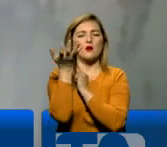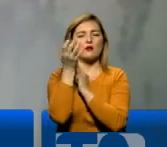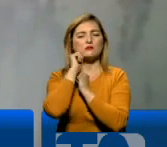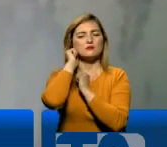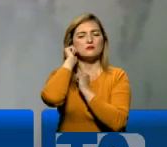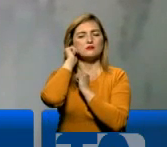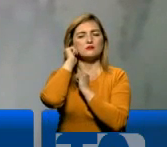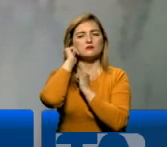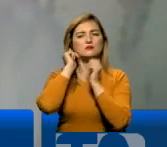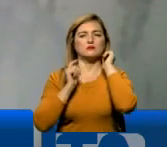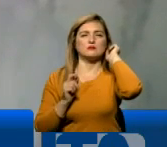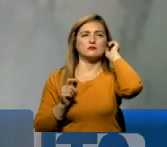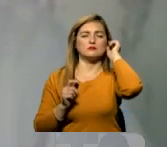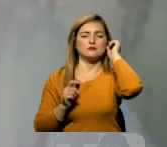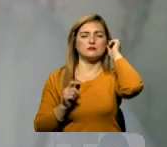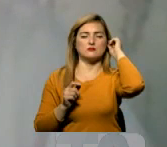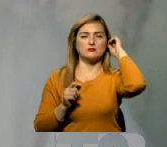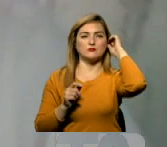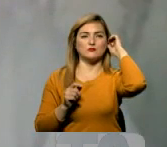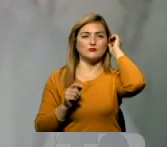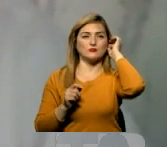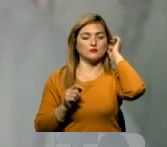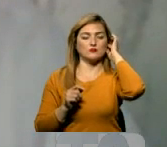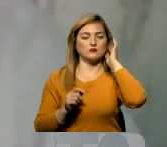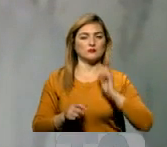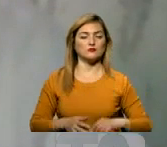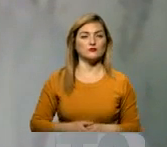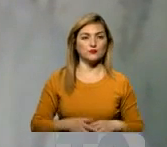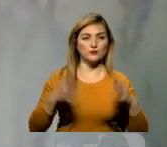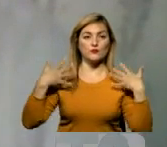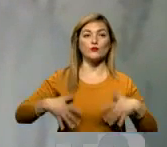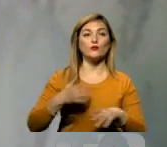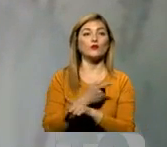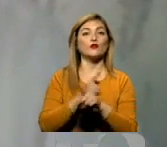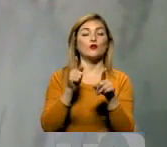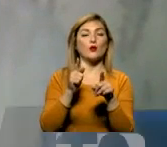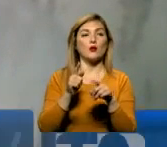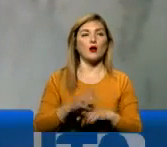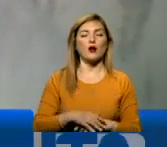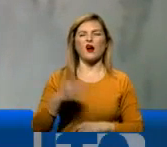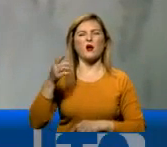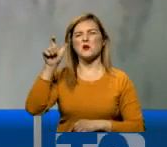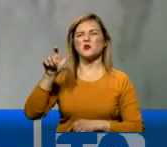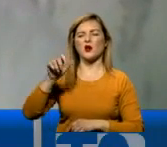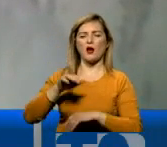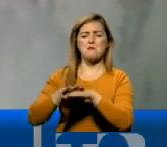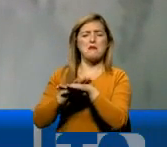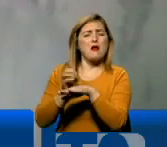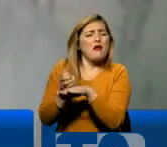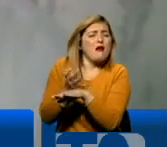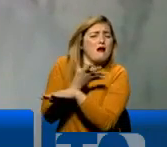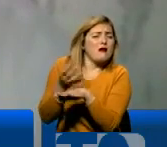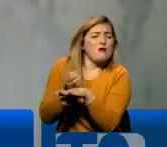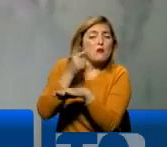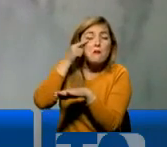blanquecina en sus plumas. Esta presentación es muy diferente al albinismo, en el cual tiene el cambio